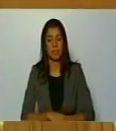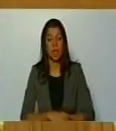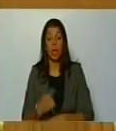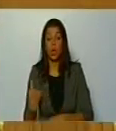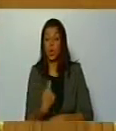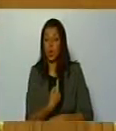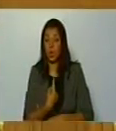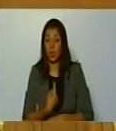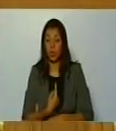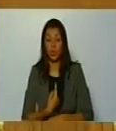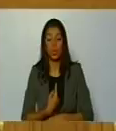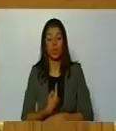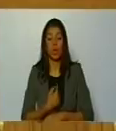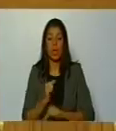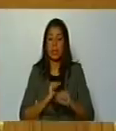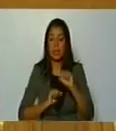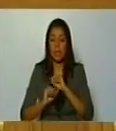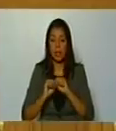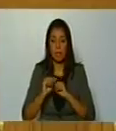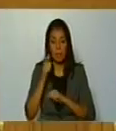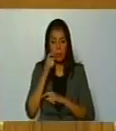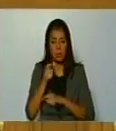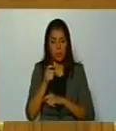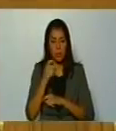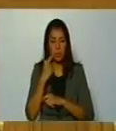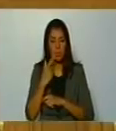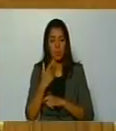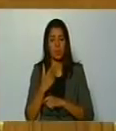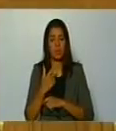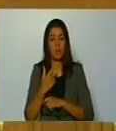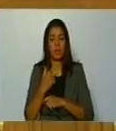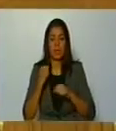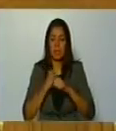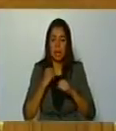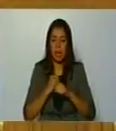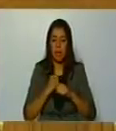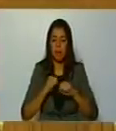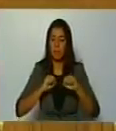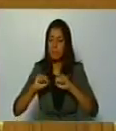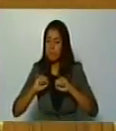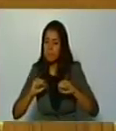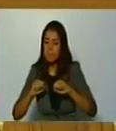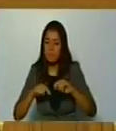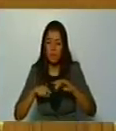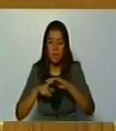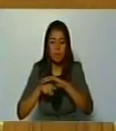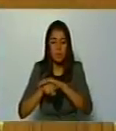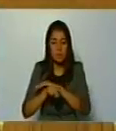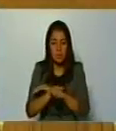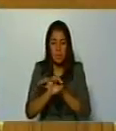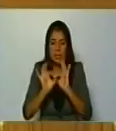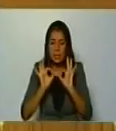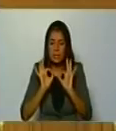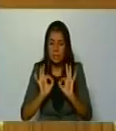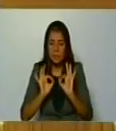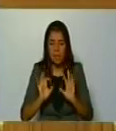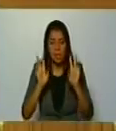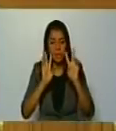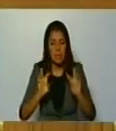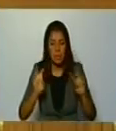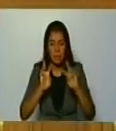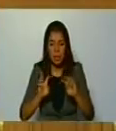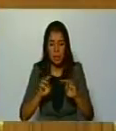nosotros hicimos un trabajo, se llama un trabajo de experticia técnica, donde